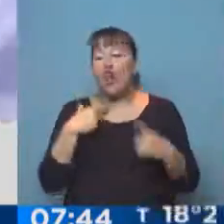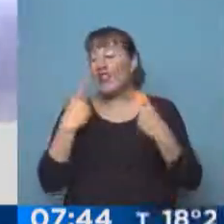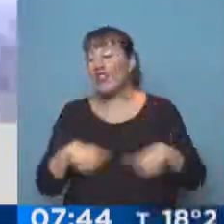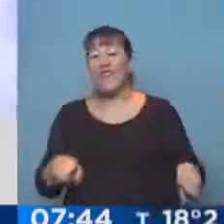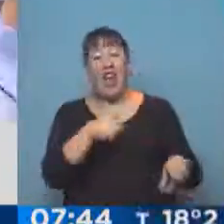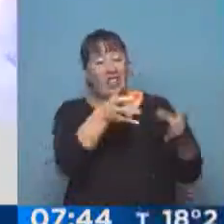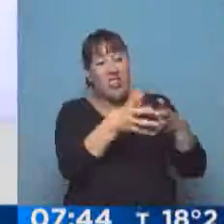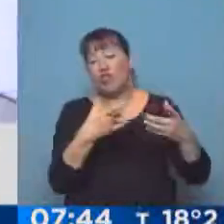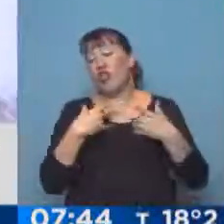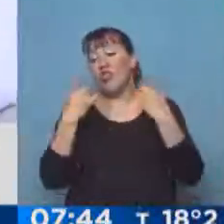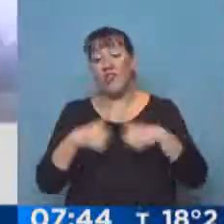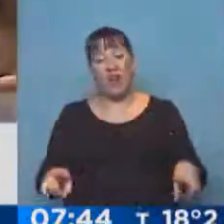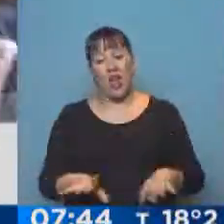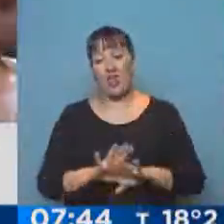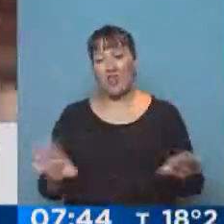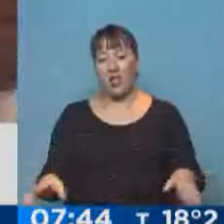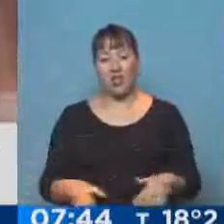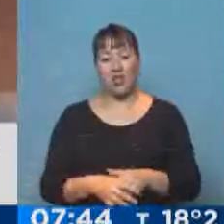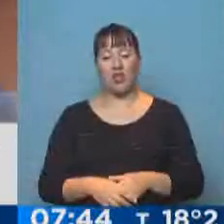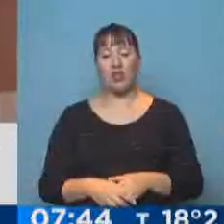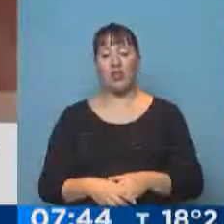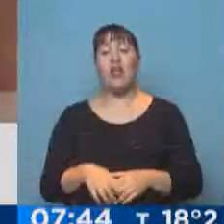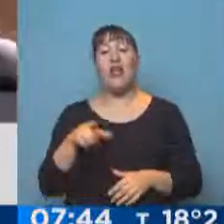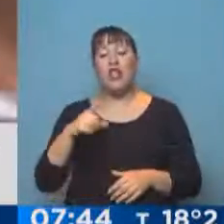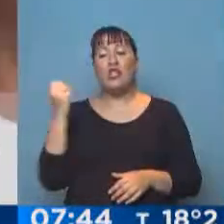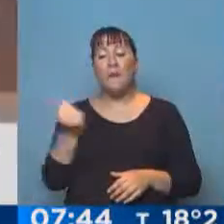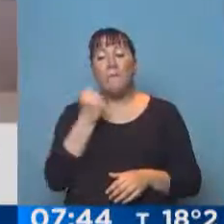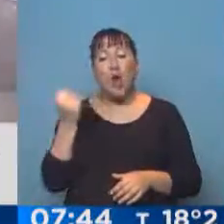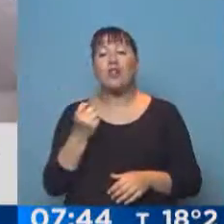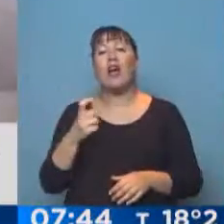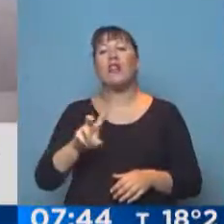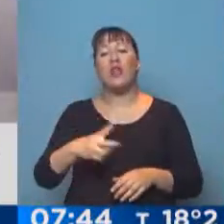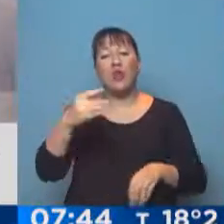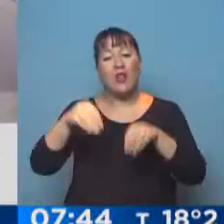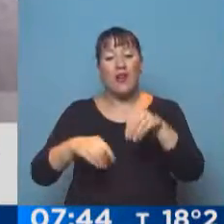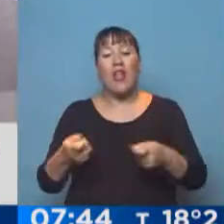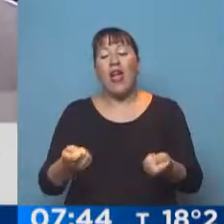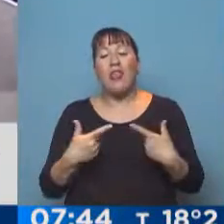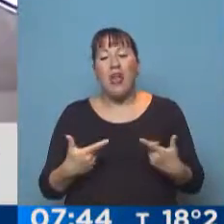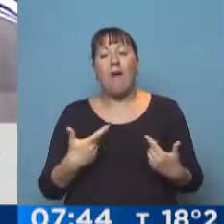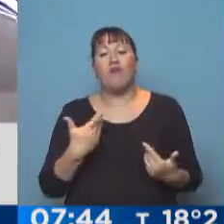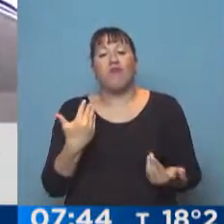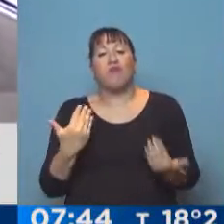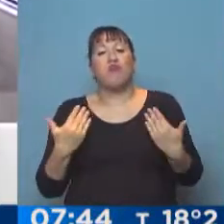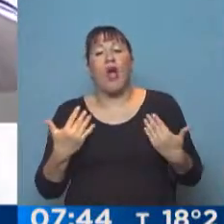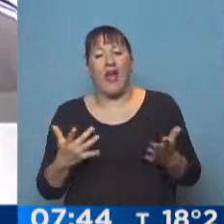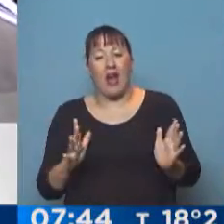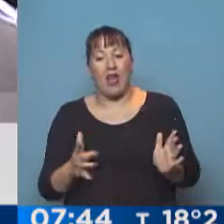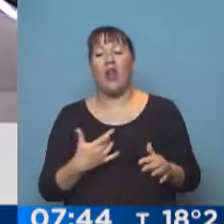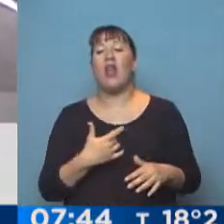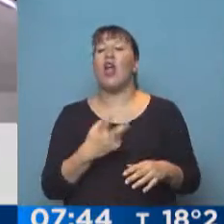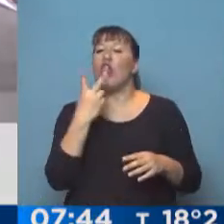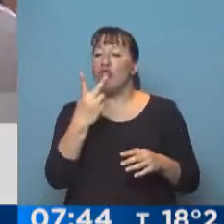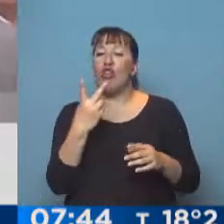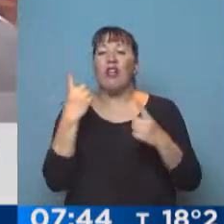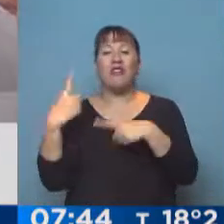eso. Yo soy la defensa de lo nacional y esto es muy importante. El balotaje nos da esta gran posibilidad. Que quede claro, las dos visiones del